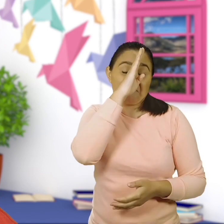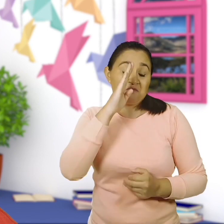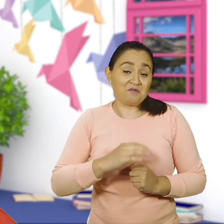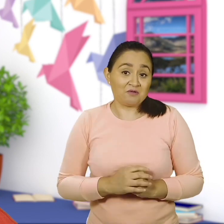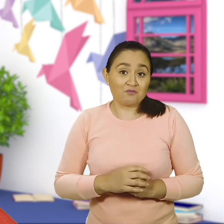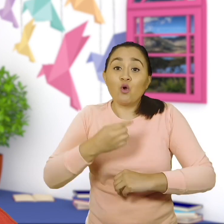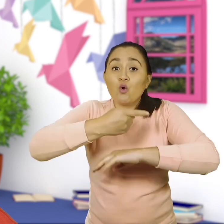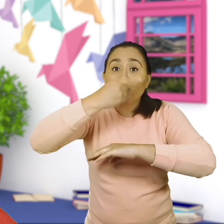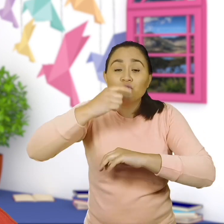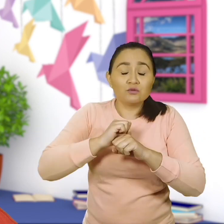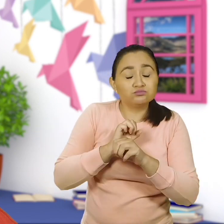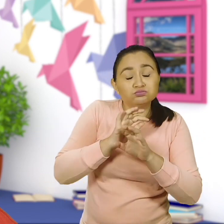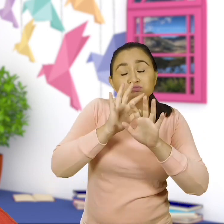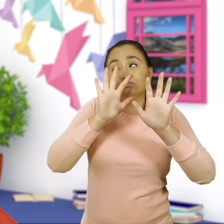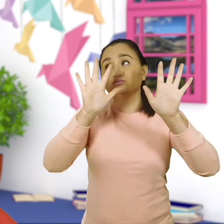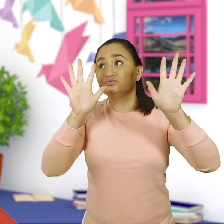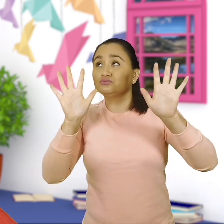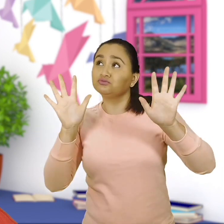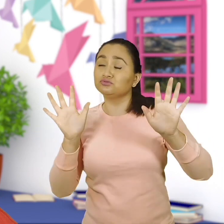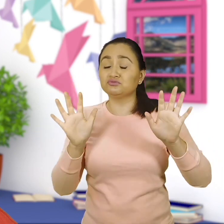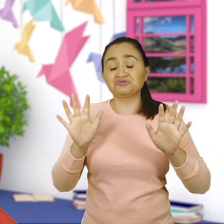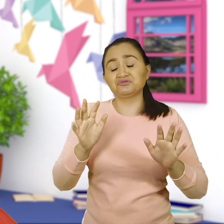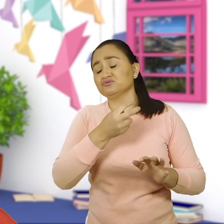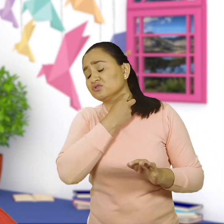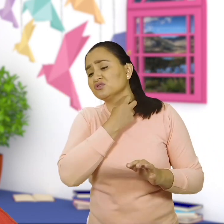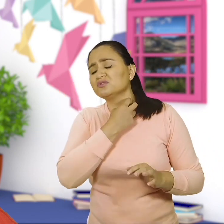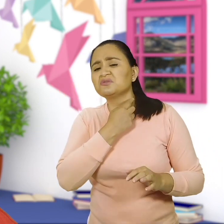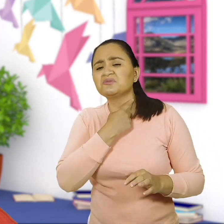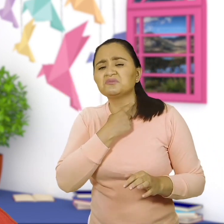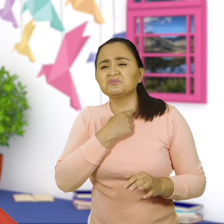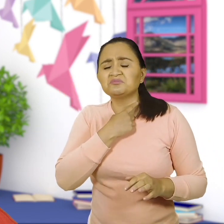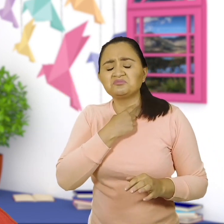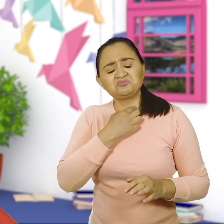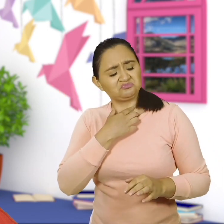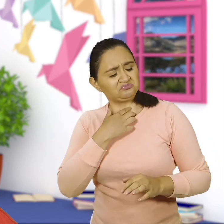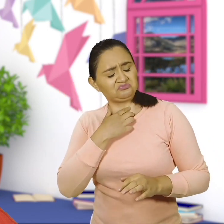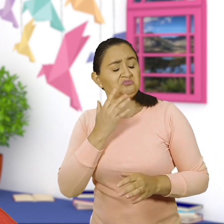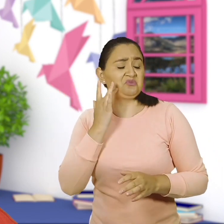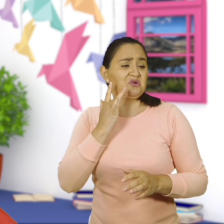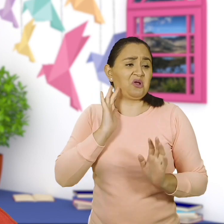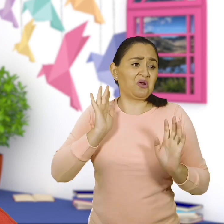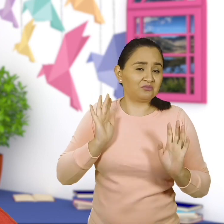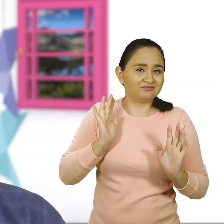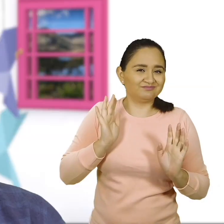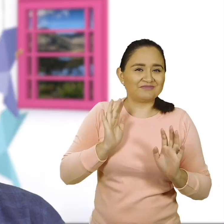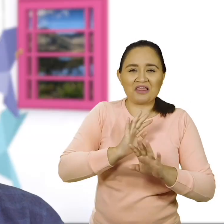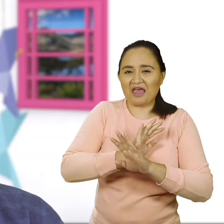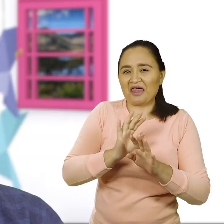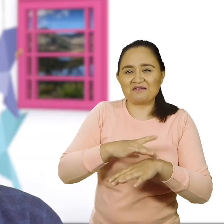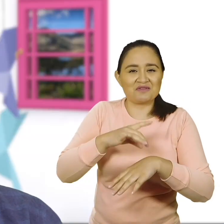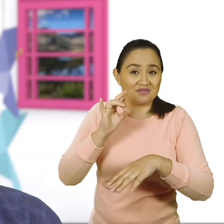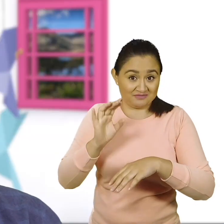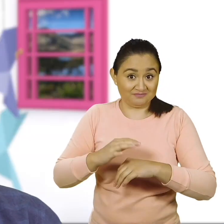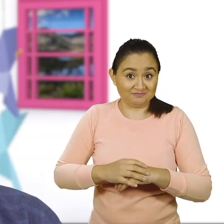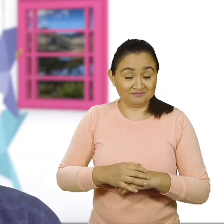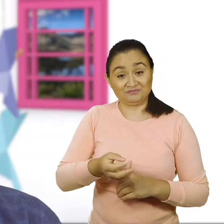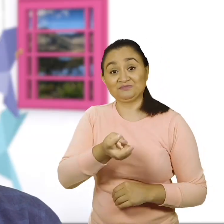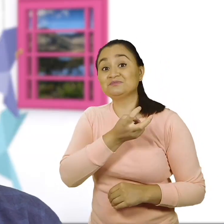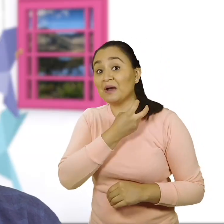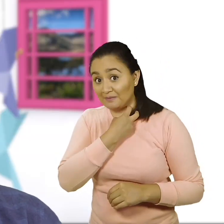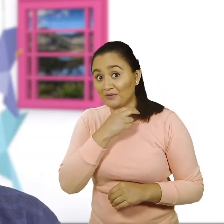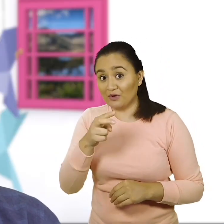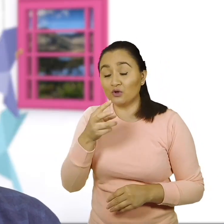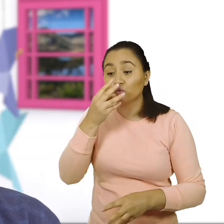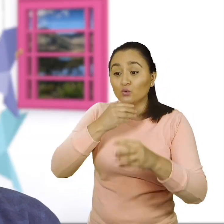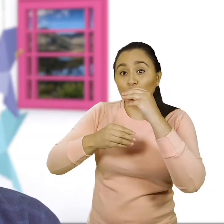causa. Simplemente un día se levantan con un par de moretones en el cuello y una anemia leve. Lo máximo que puede beber